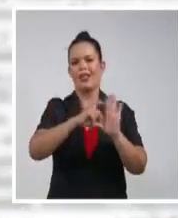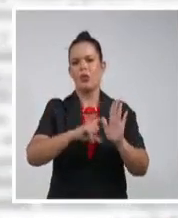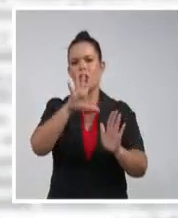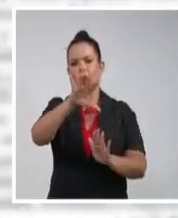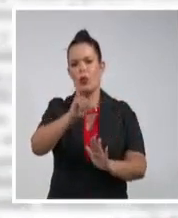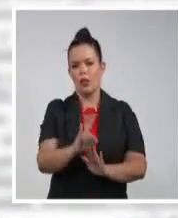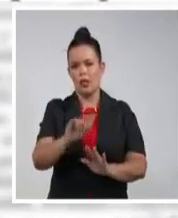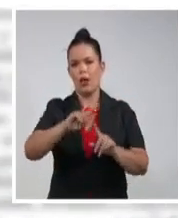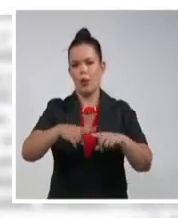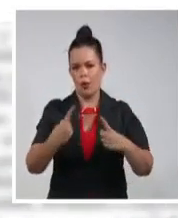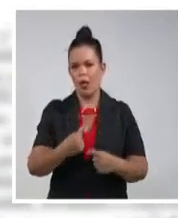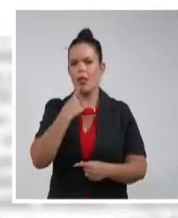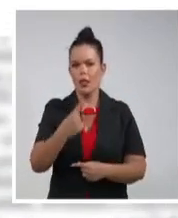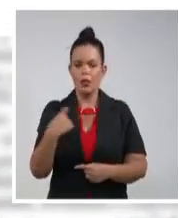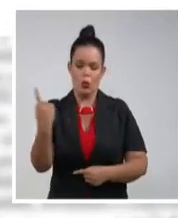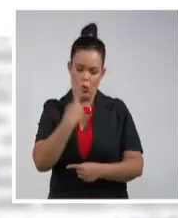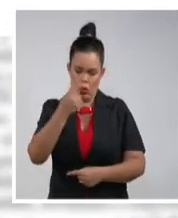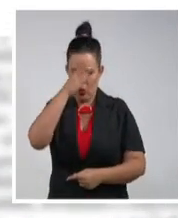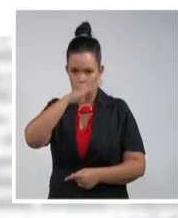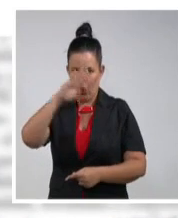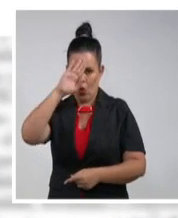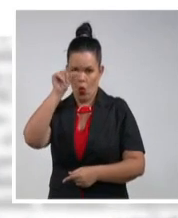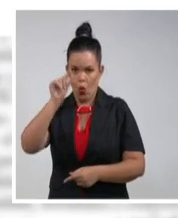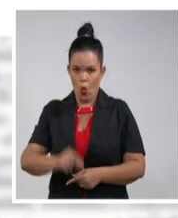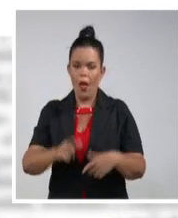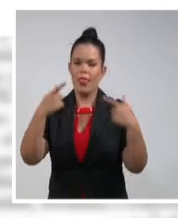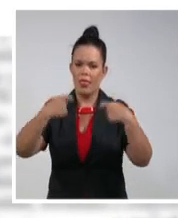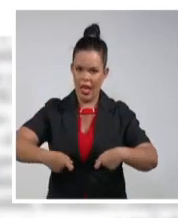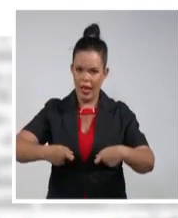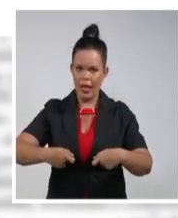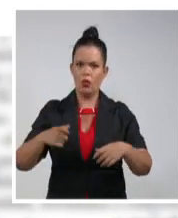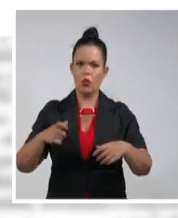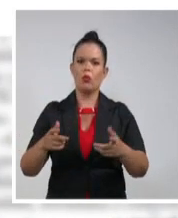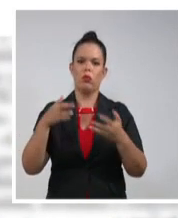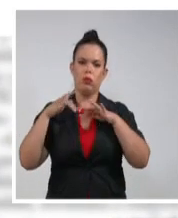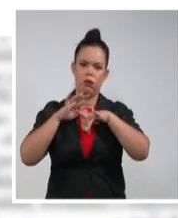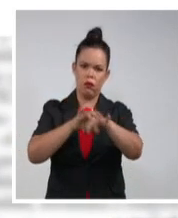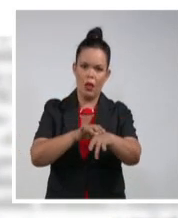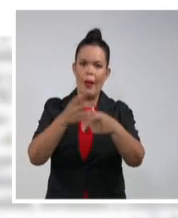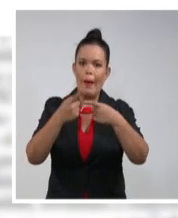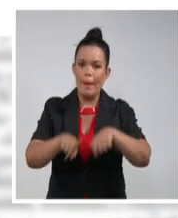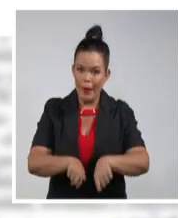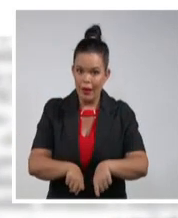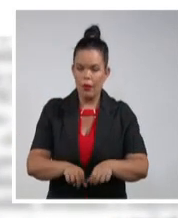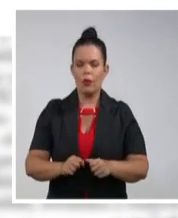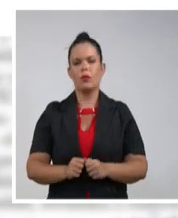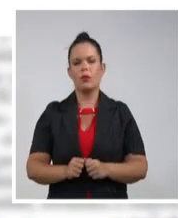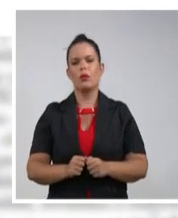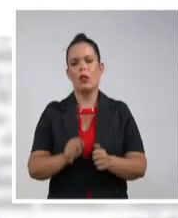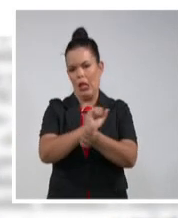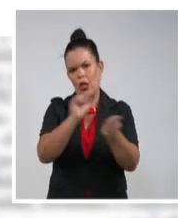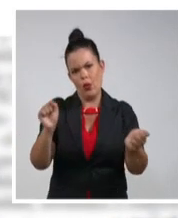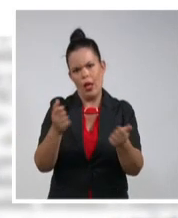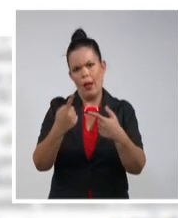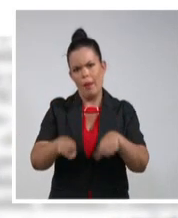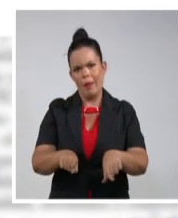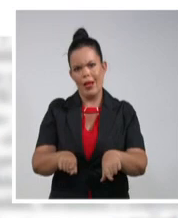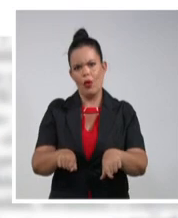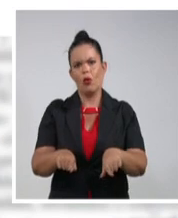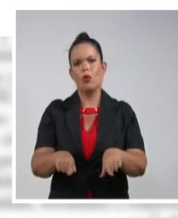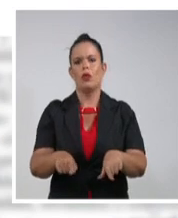manifestarnos pacíficamente, pero también incluye que es lícito. Además, explica, él solo lo dejó hasta